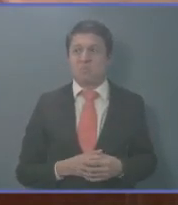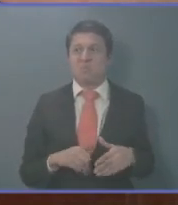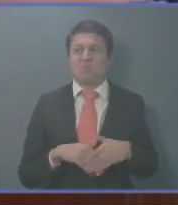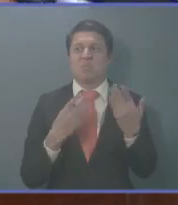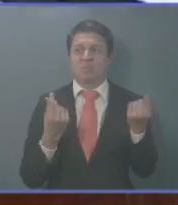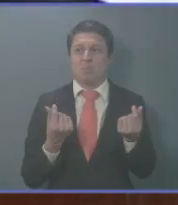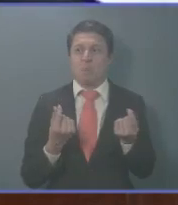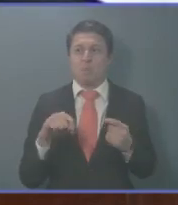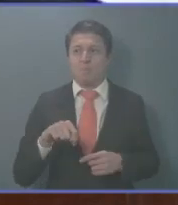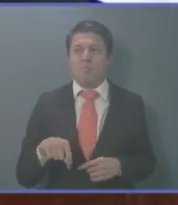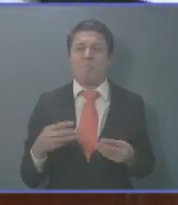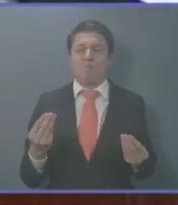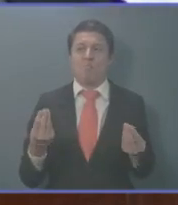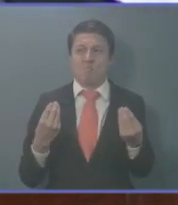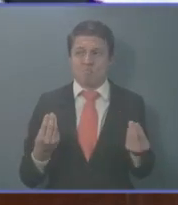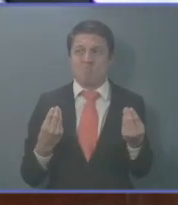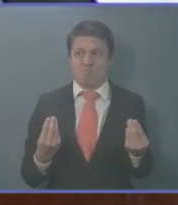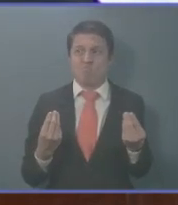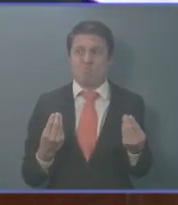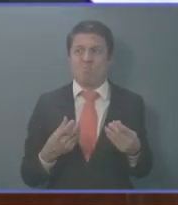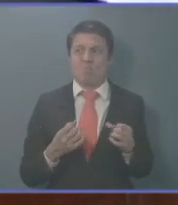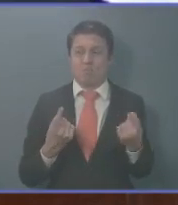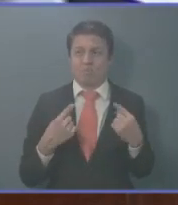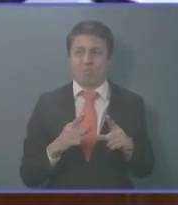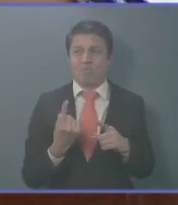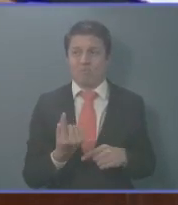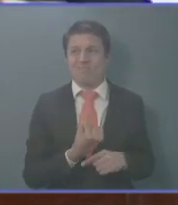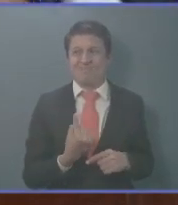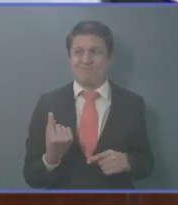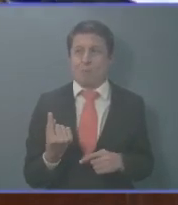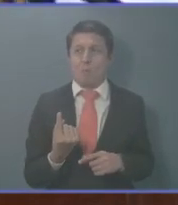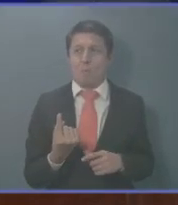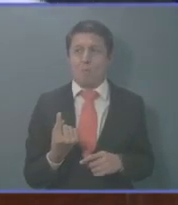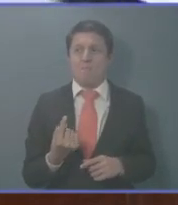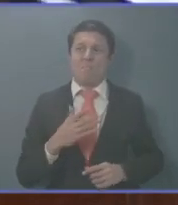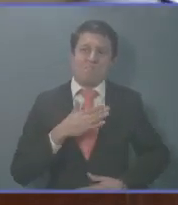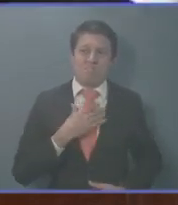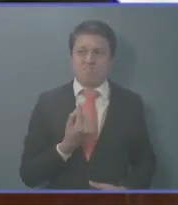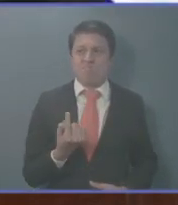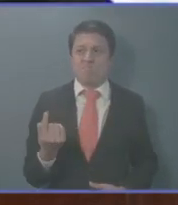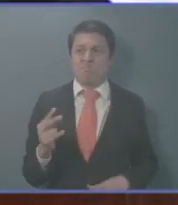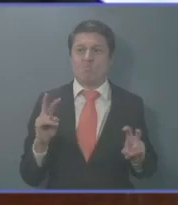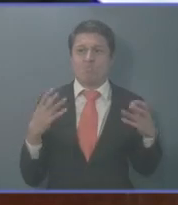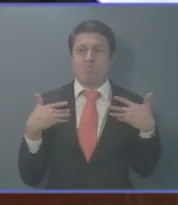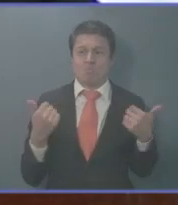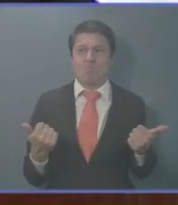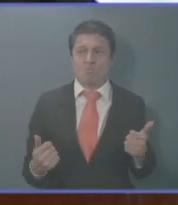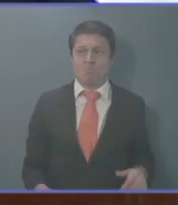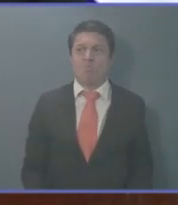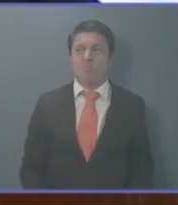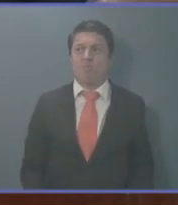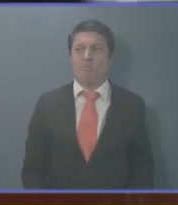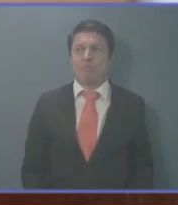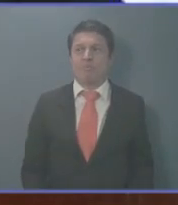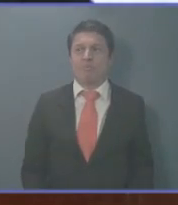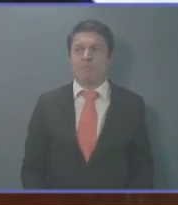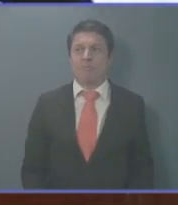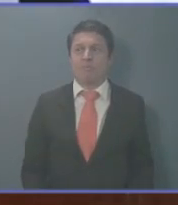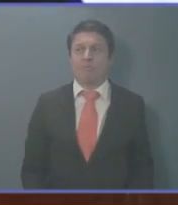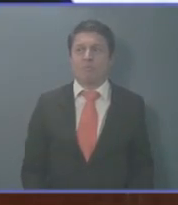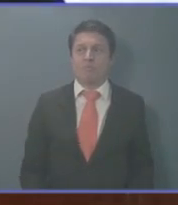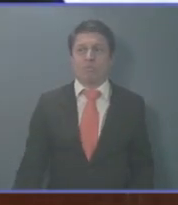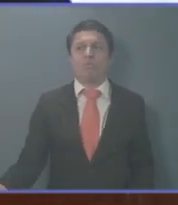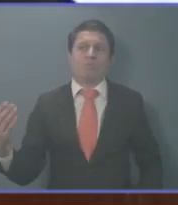fondos ahorita para esta parte, para atender al personal médico, para atender al personal de salud. Pero además de